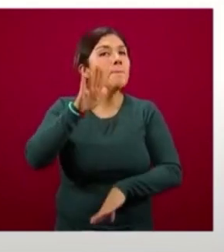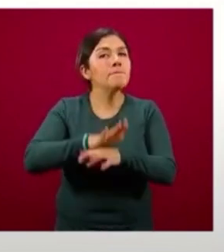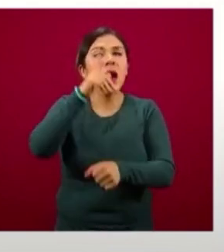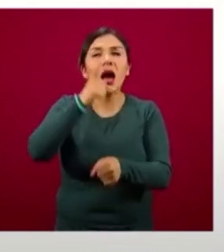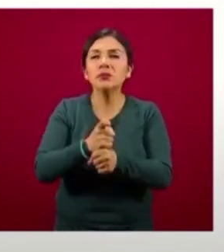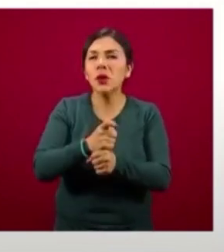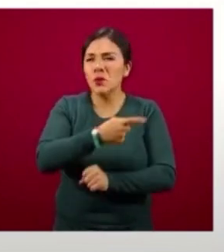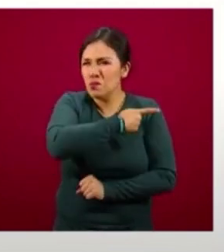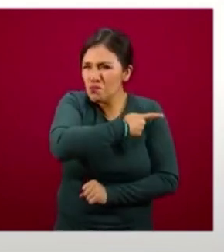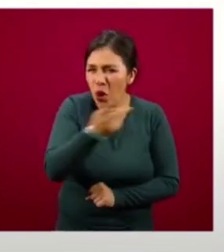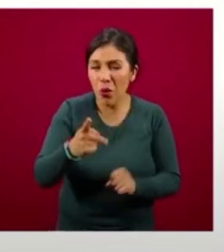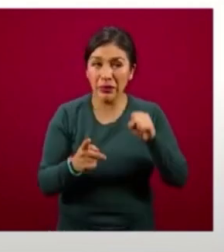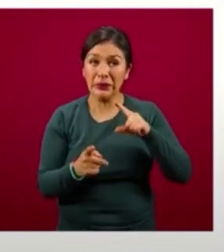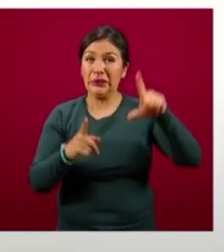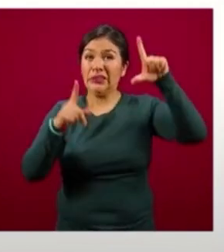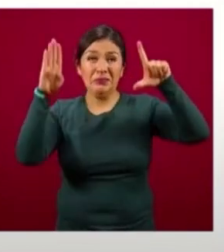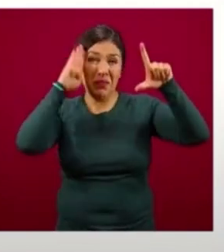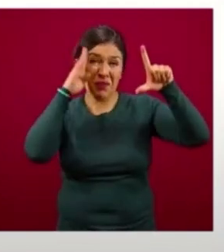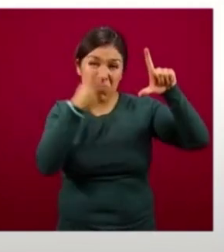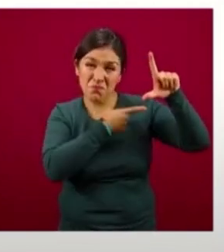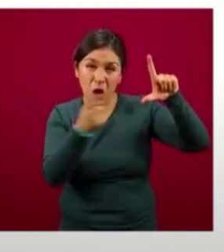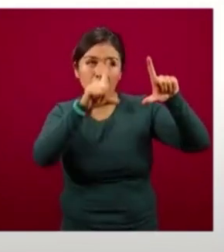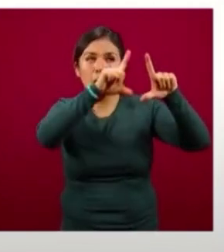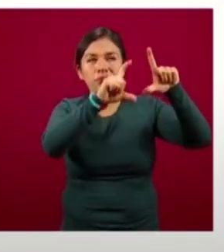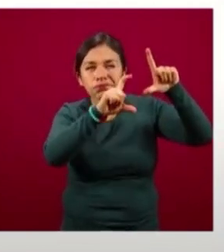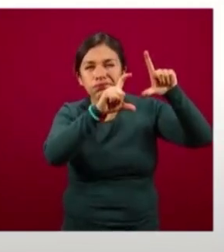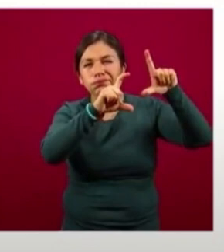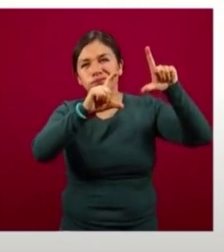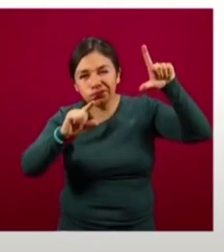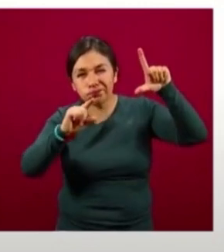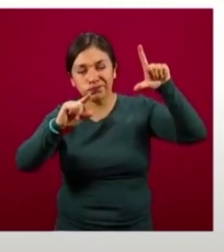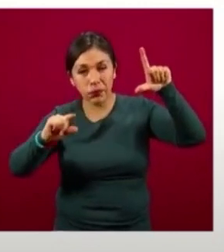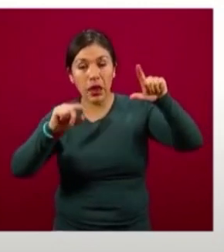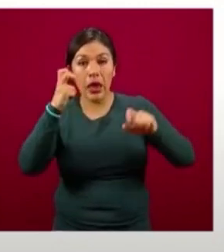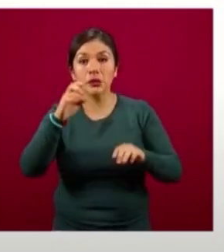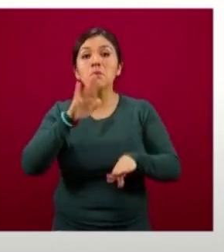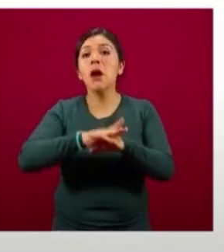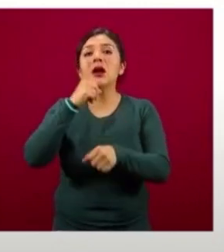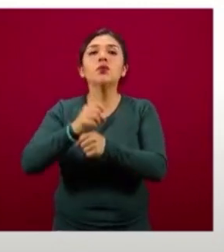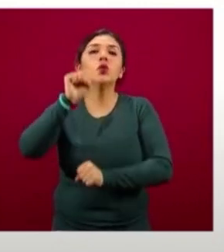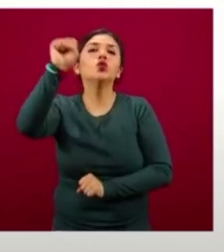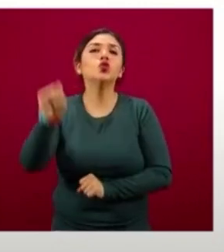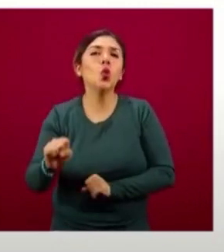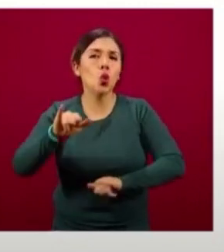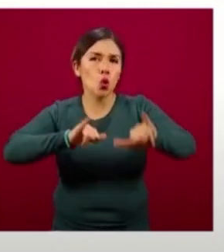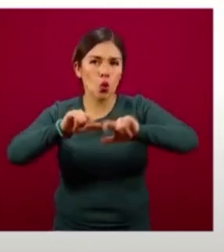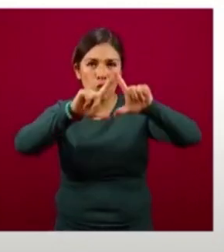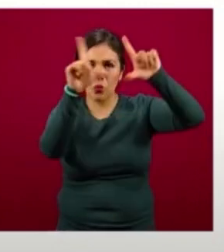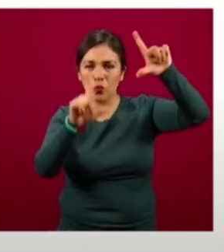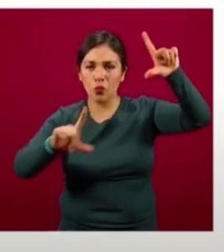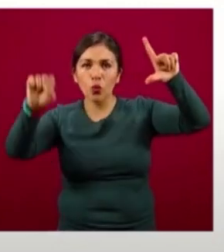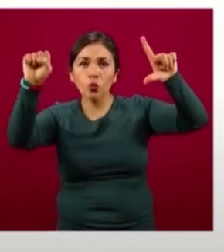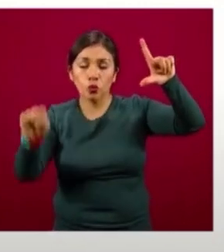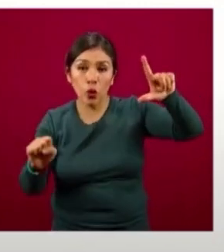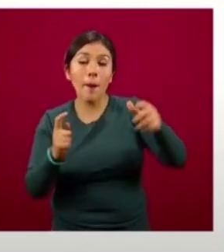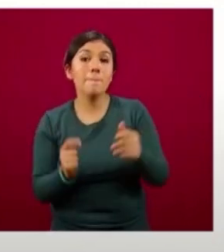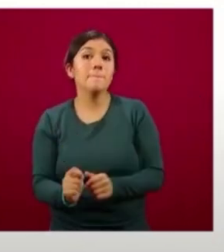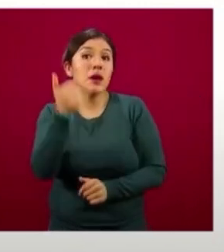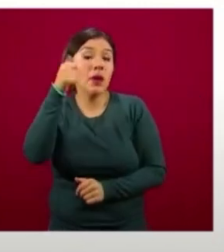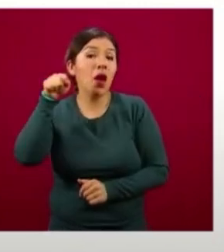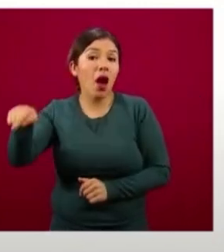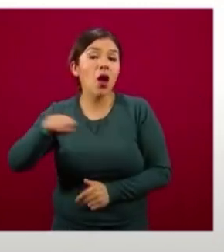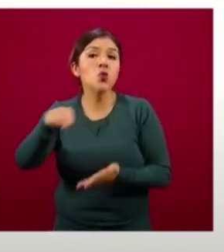nos concentramos? Pues en las zonas del sur sureste, empezando por Chiapas, que es donde más, siguiendo por